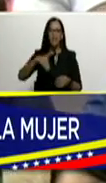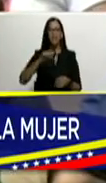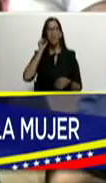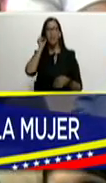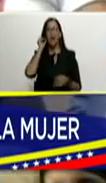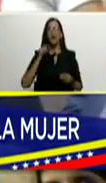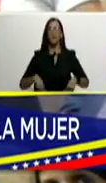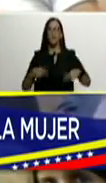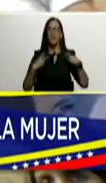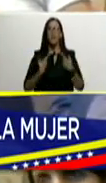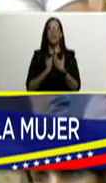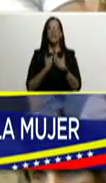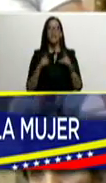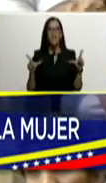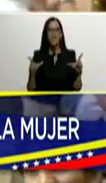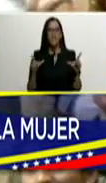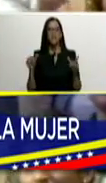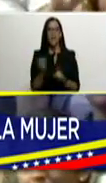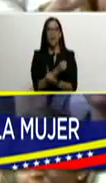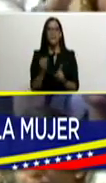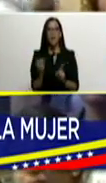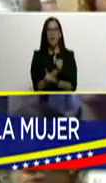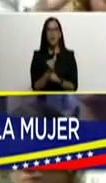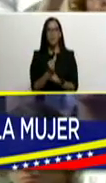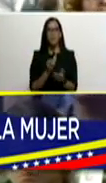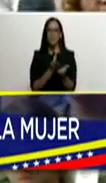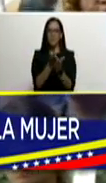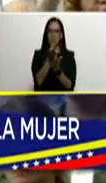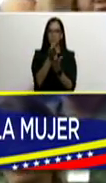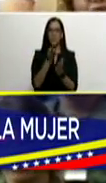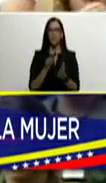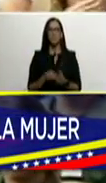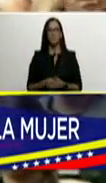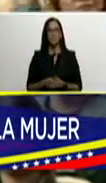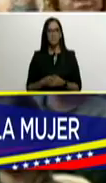una vida libre de violencia por siempre.